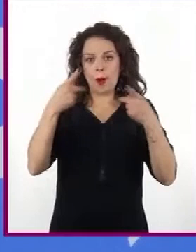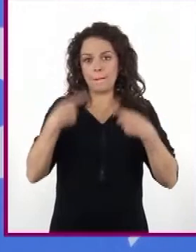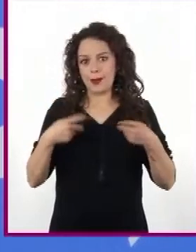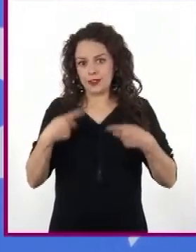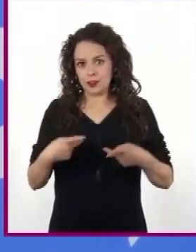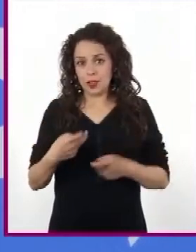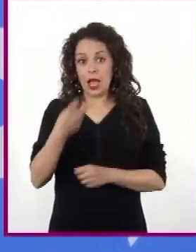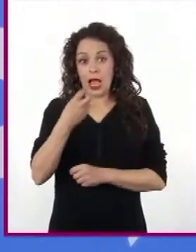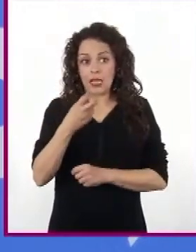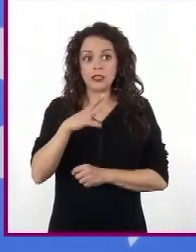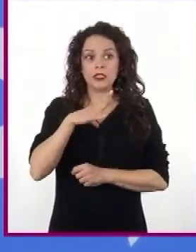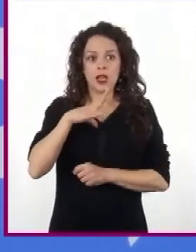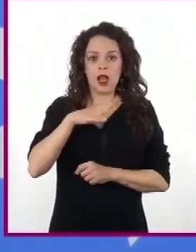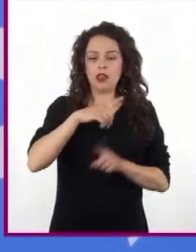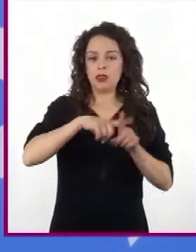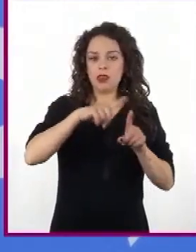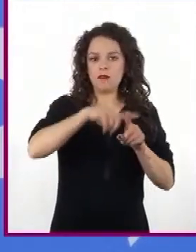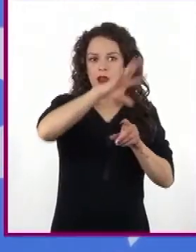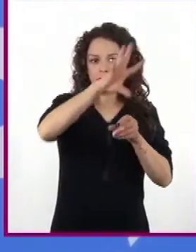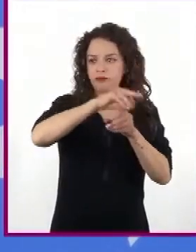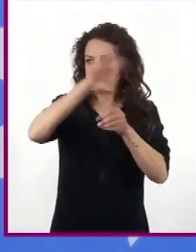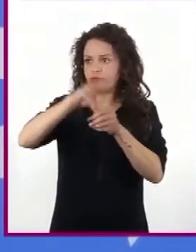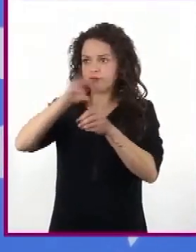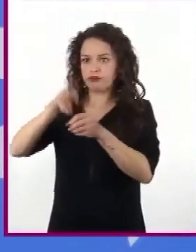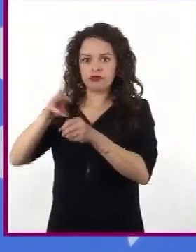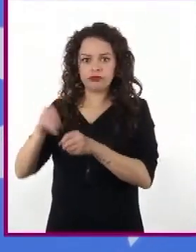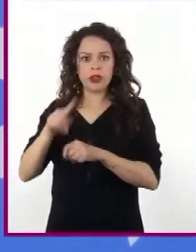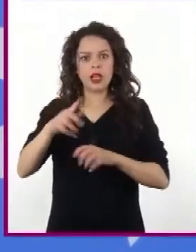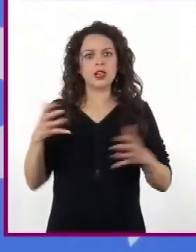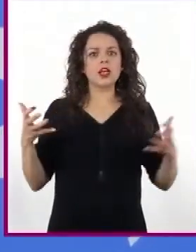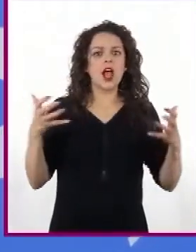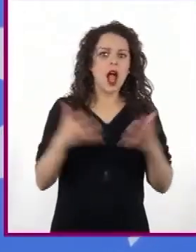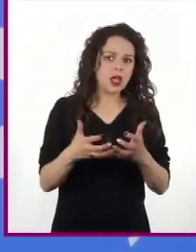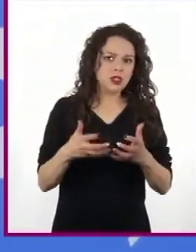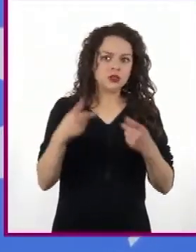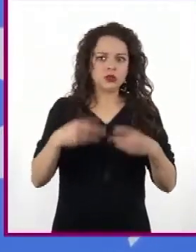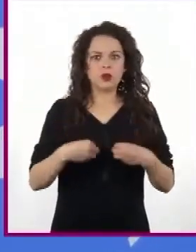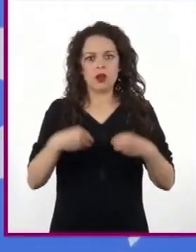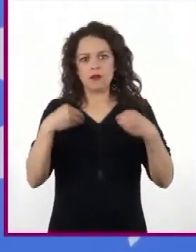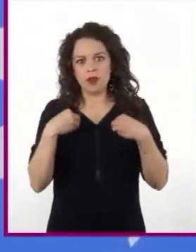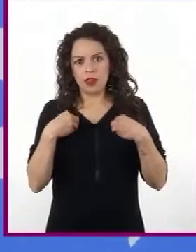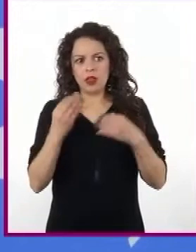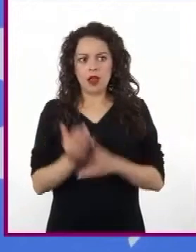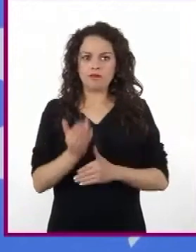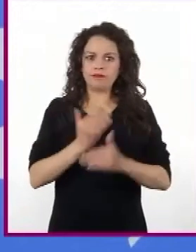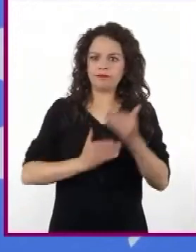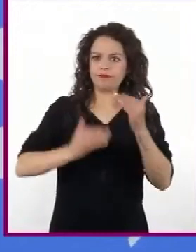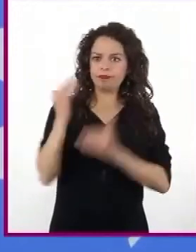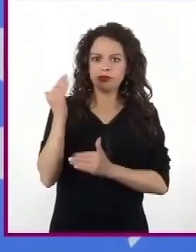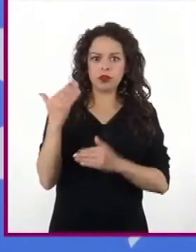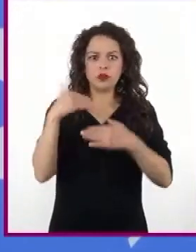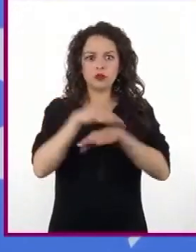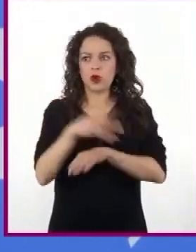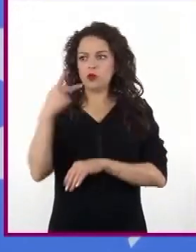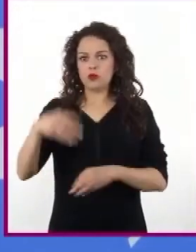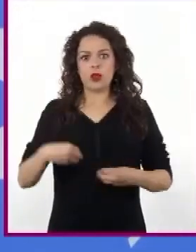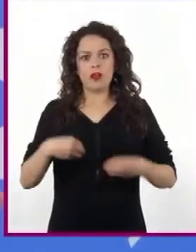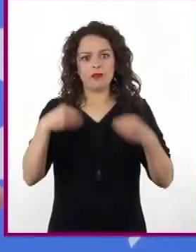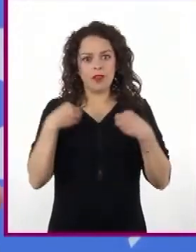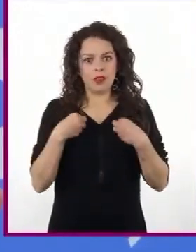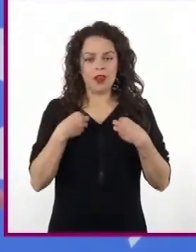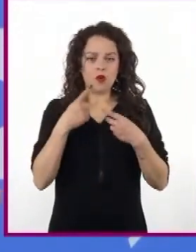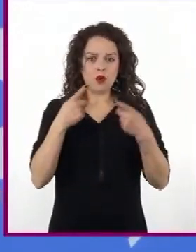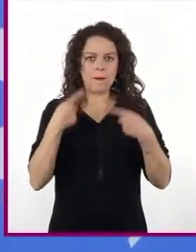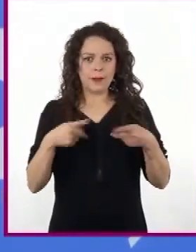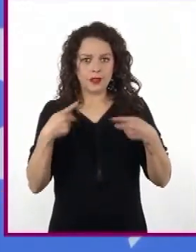a recopilar de manera cronológica los hechos, acontecimientos y logros cruciales de esas vidas singulares y de